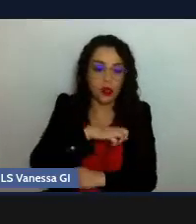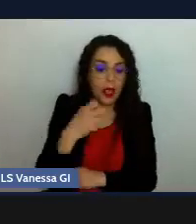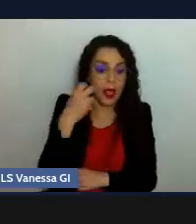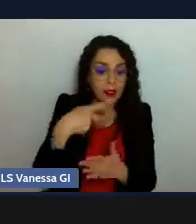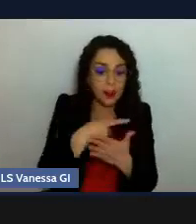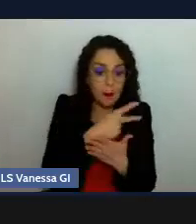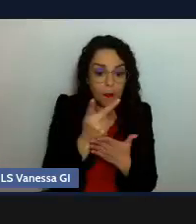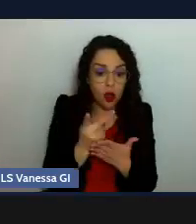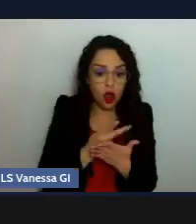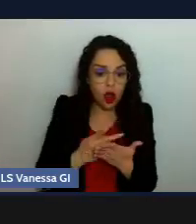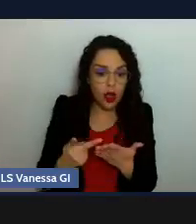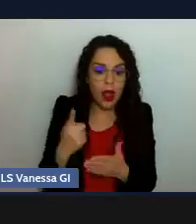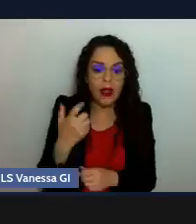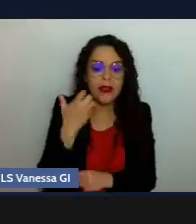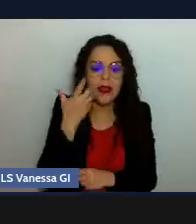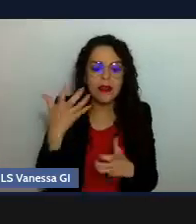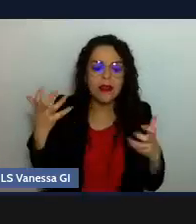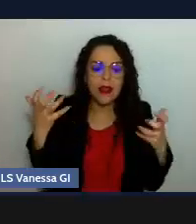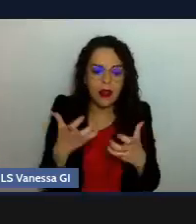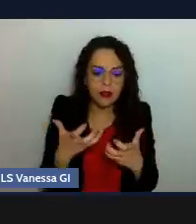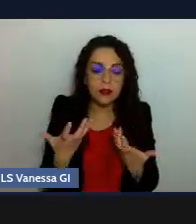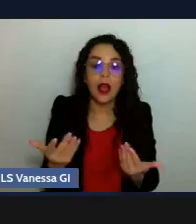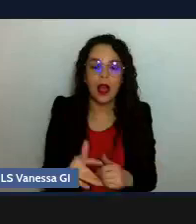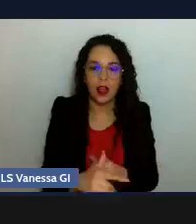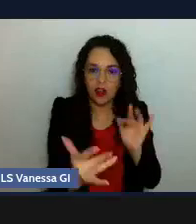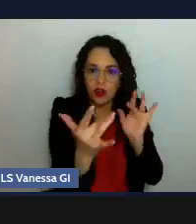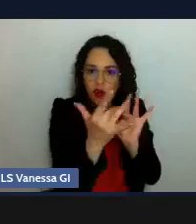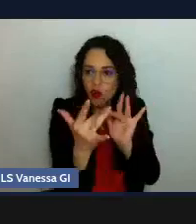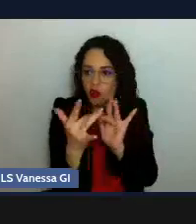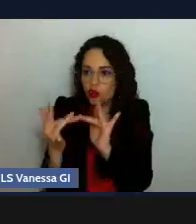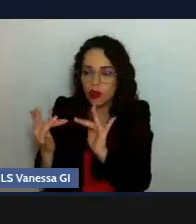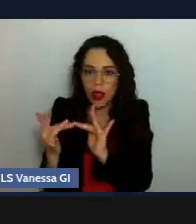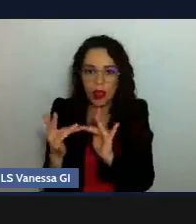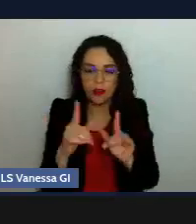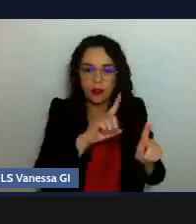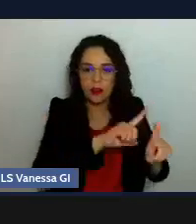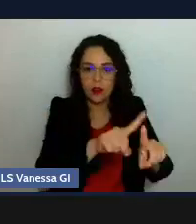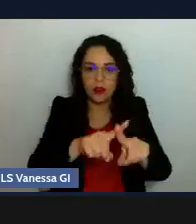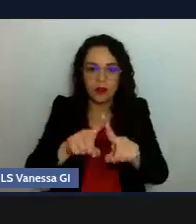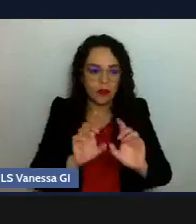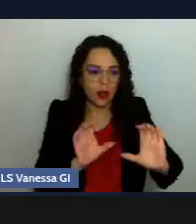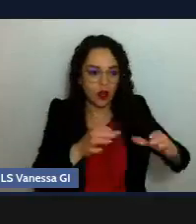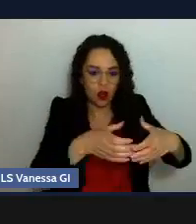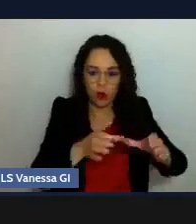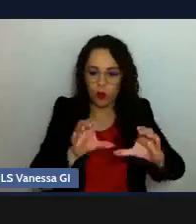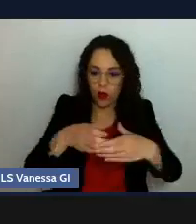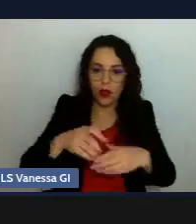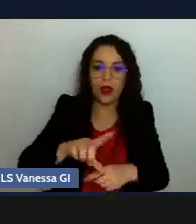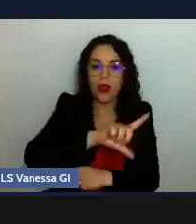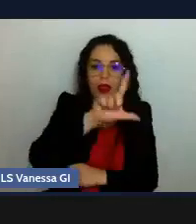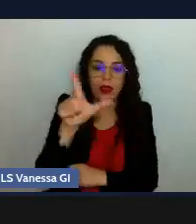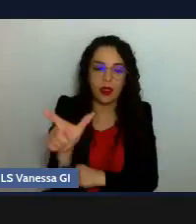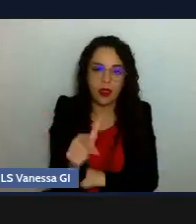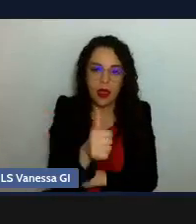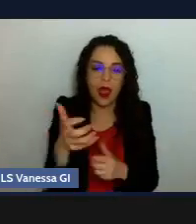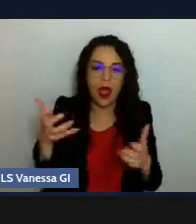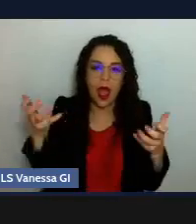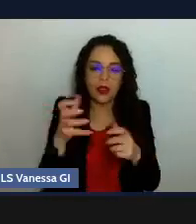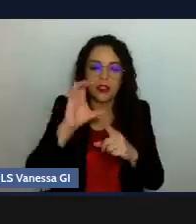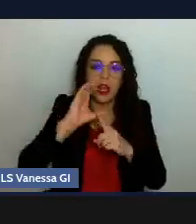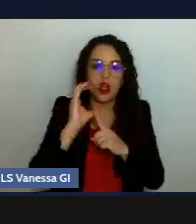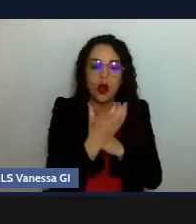busca acercarse a las comunidades, conformar un grupo que sería el Comité Local de Salud